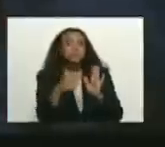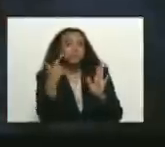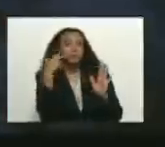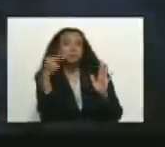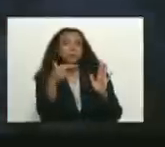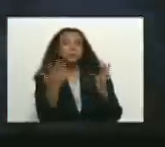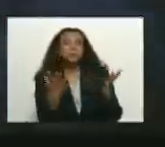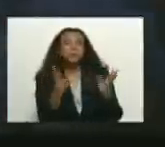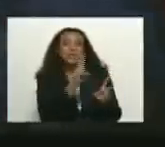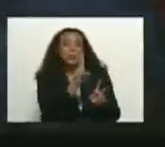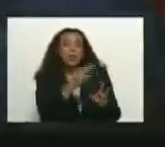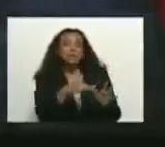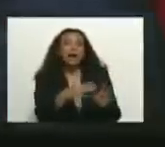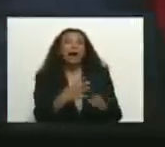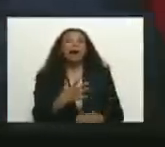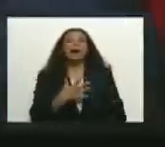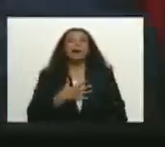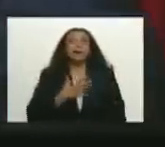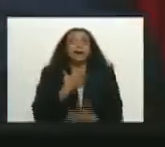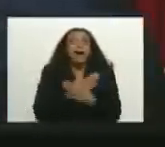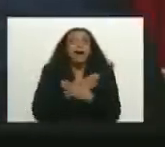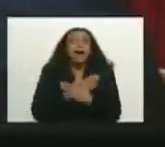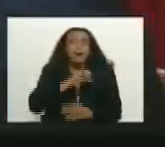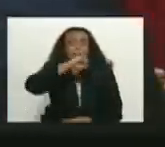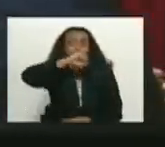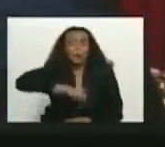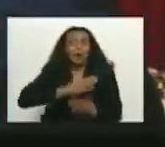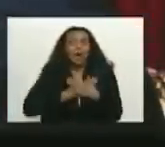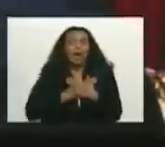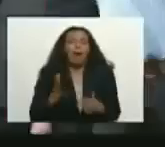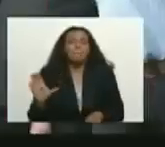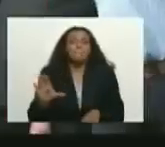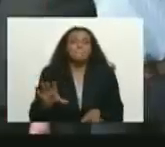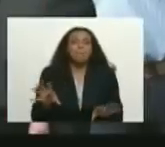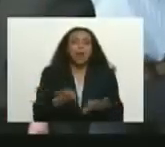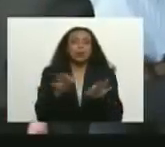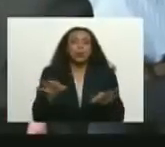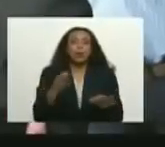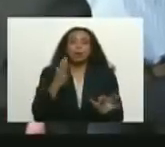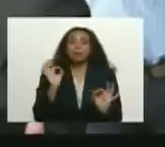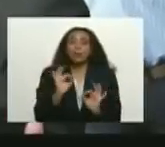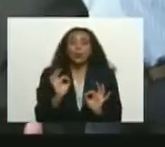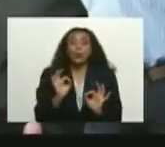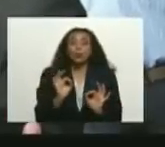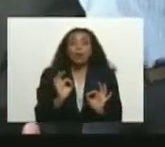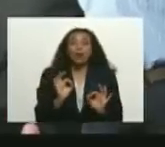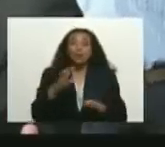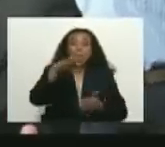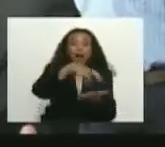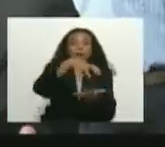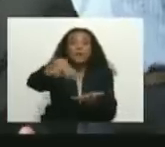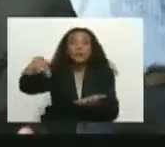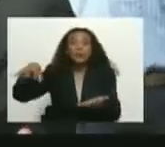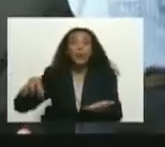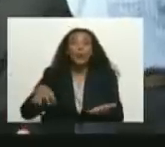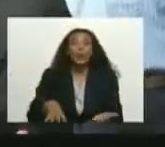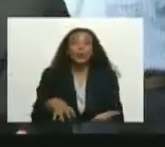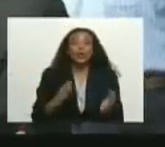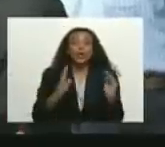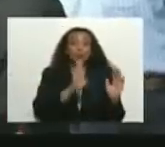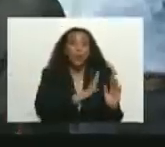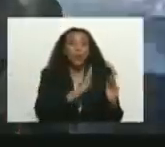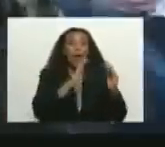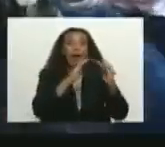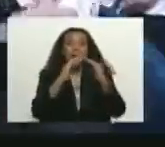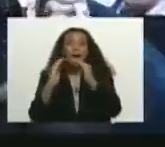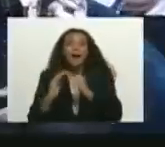ama lo que se hace. Ellos aman su música, ellos además fueron recibidos después en sus estados respectivos.